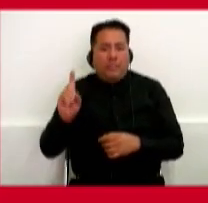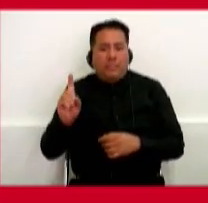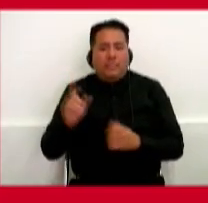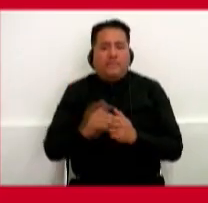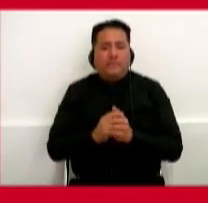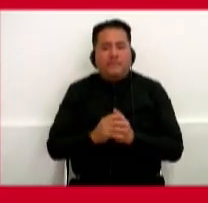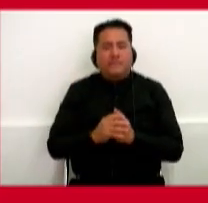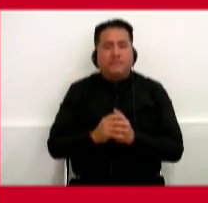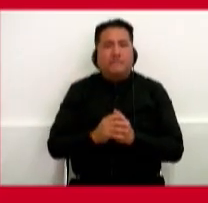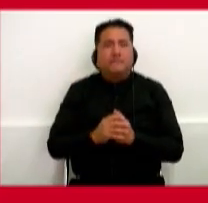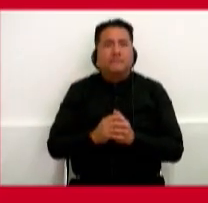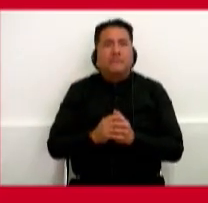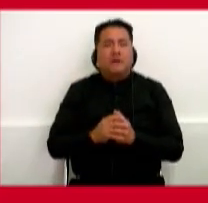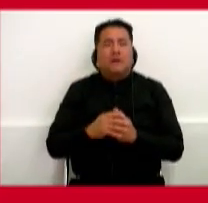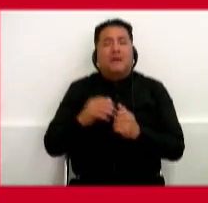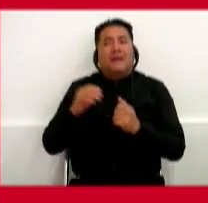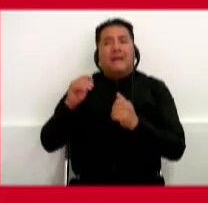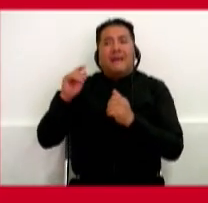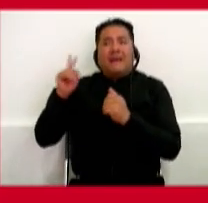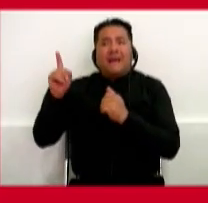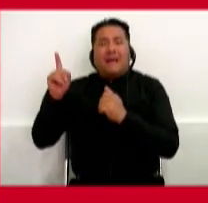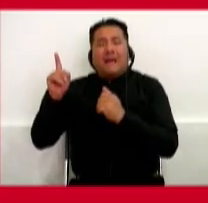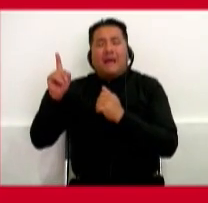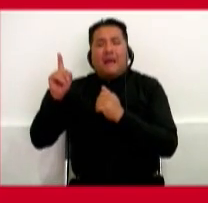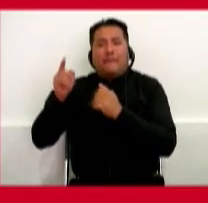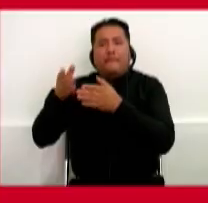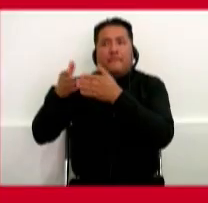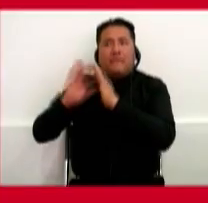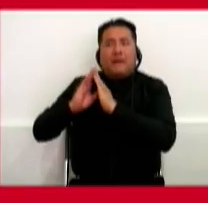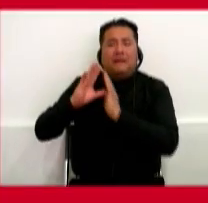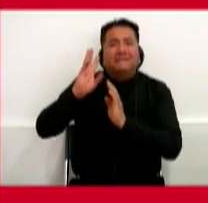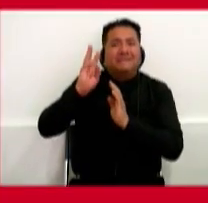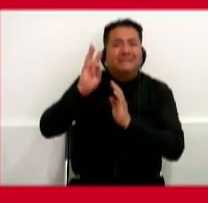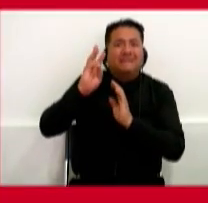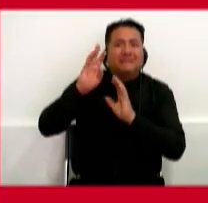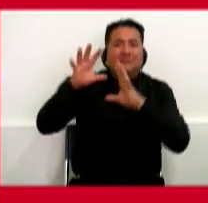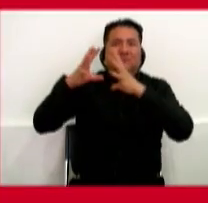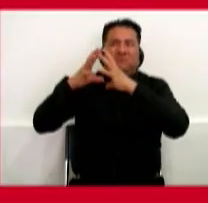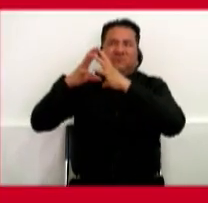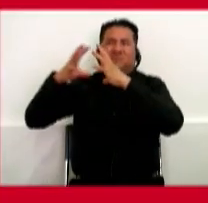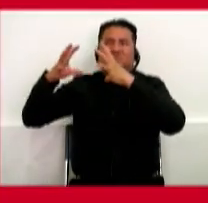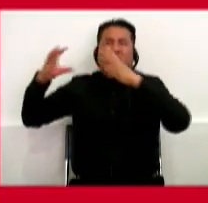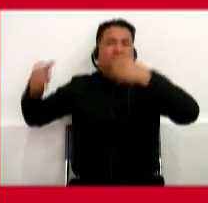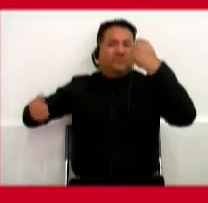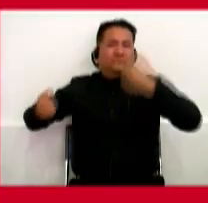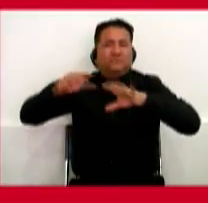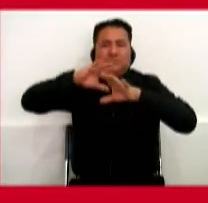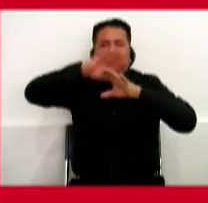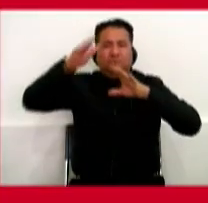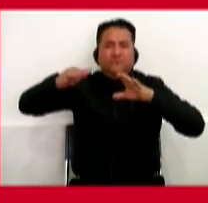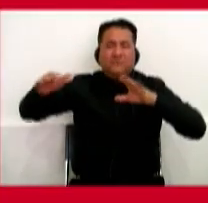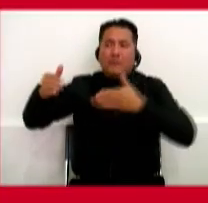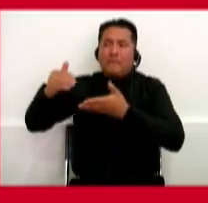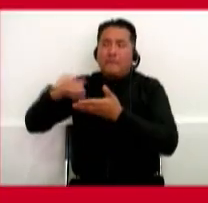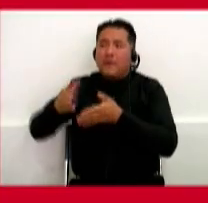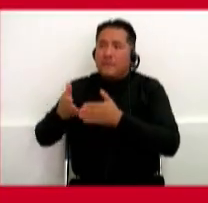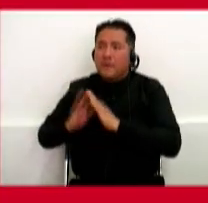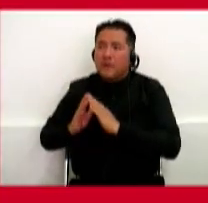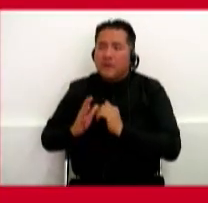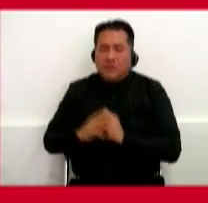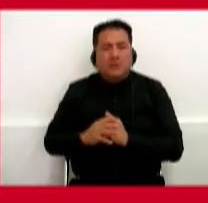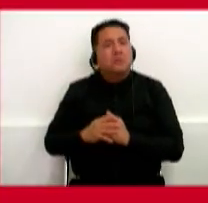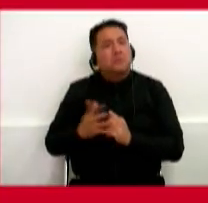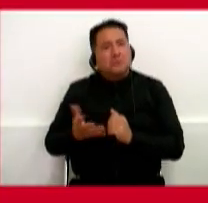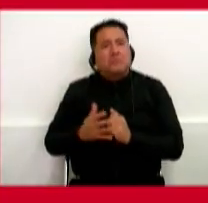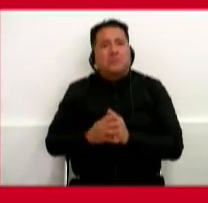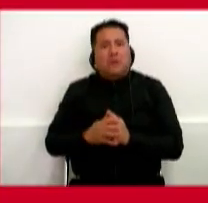pedía 6 camiones más. Y con esto hemos podido reducir la compra de estos camiones